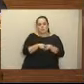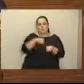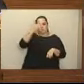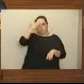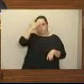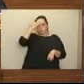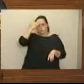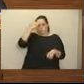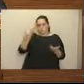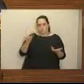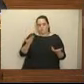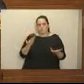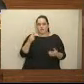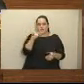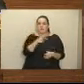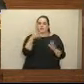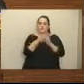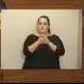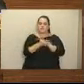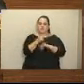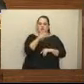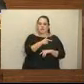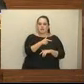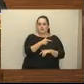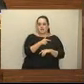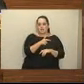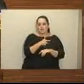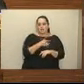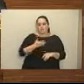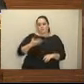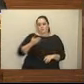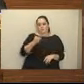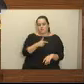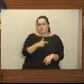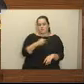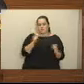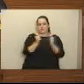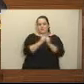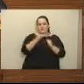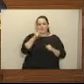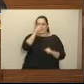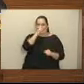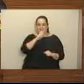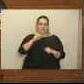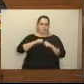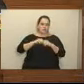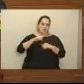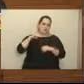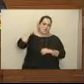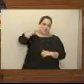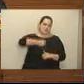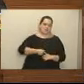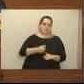Olimpo, ha cimentado el denominado oasis catalán. En casi 20 años se ha creado un sindicato de intereses de tal envergadura